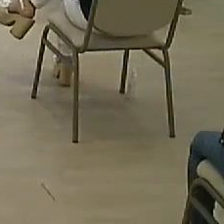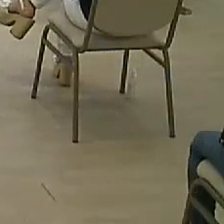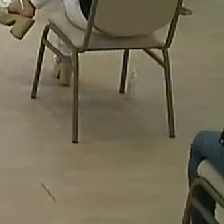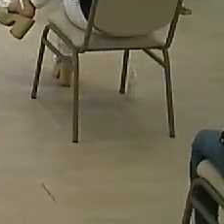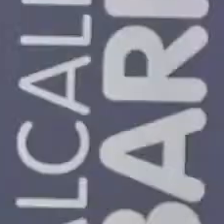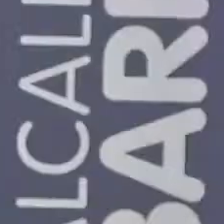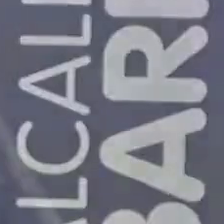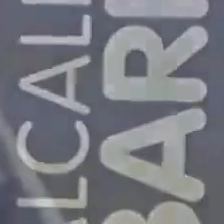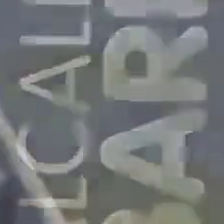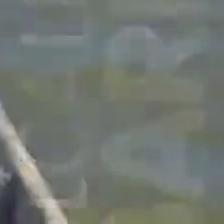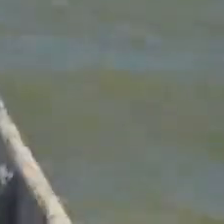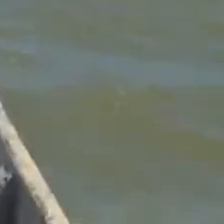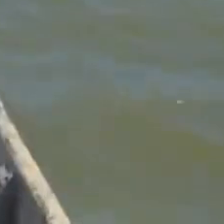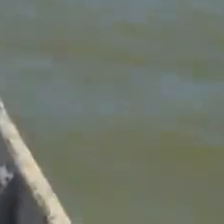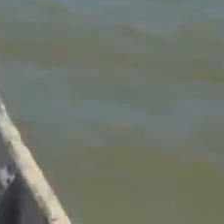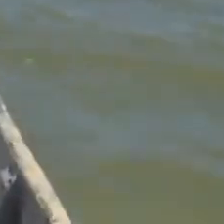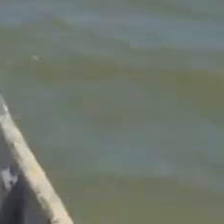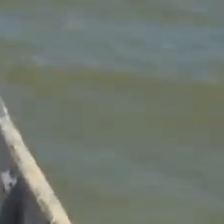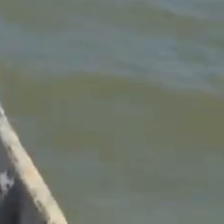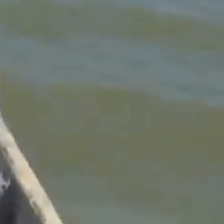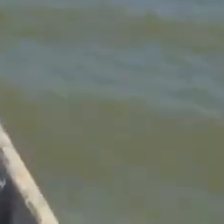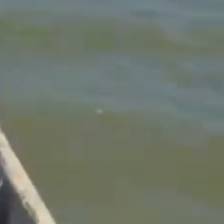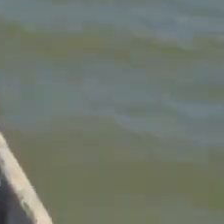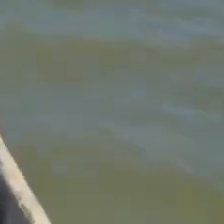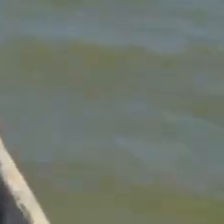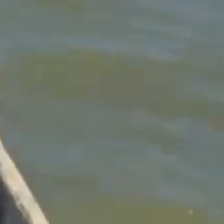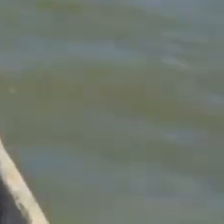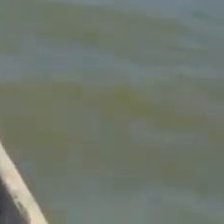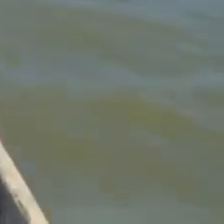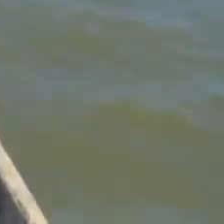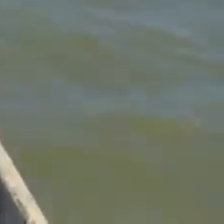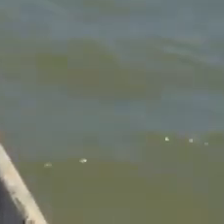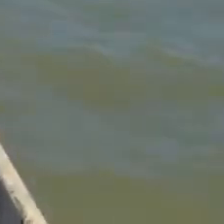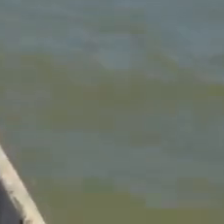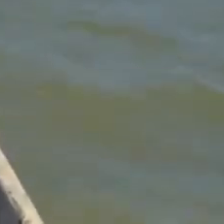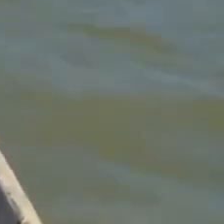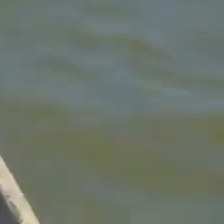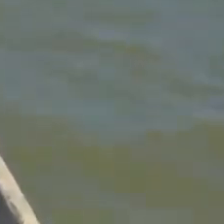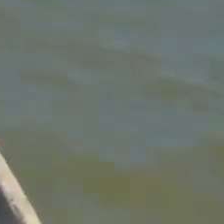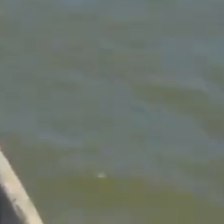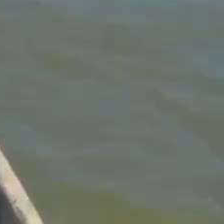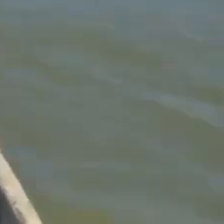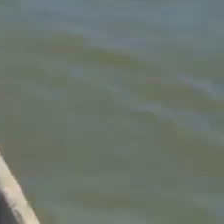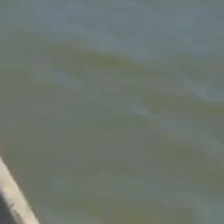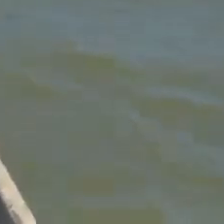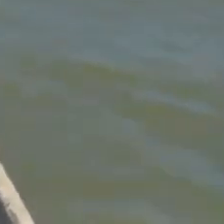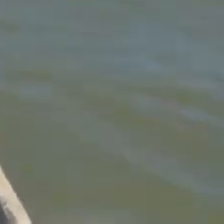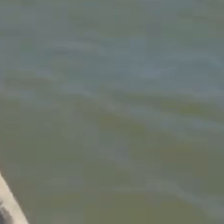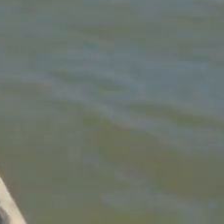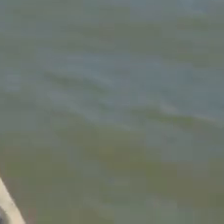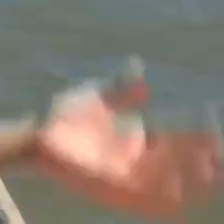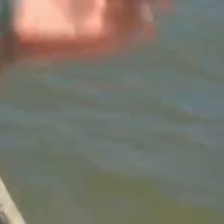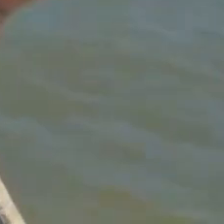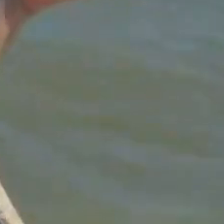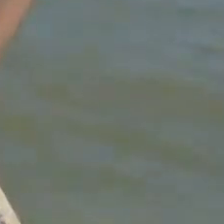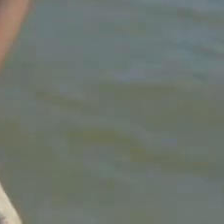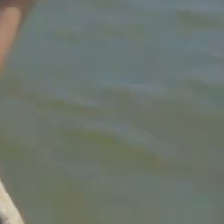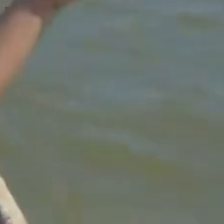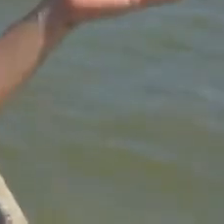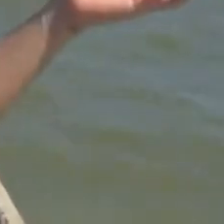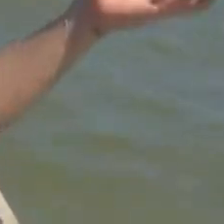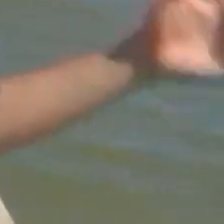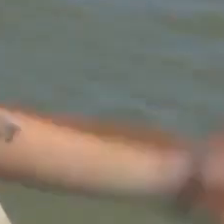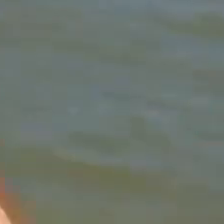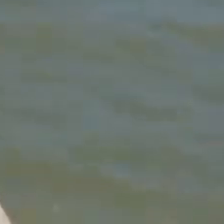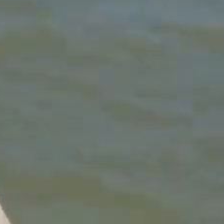verde. Allí ya está, vamos a tener a Salomé Llanos. Hola, Salomé. Así es, muy buenos días para todos. Los saludamos desde el corazón